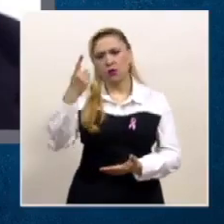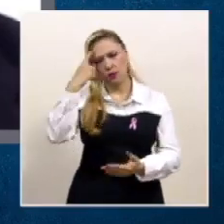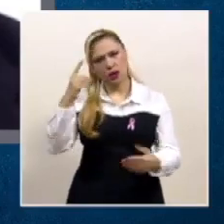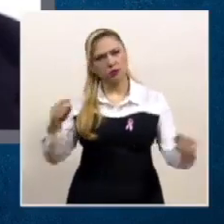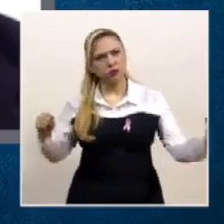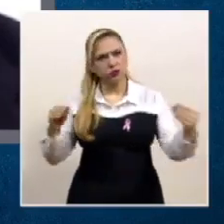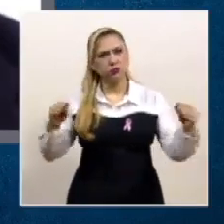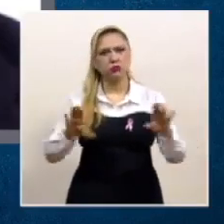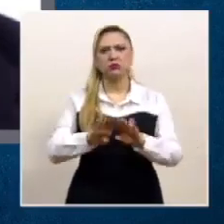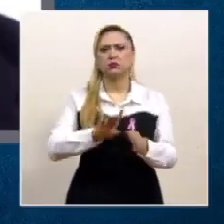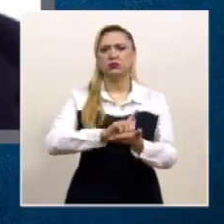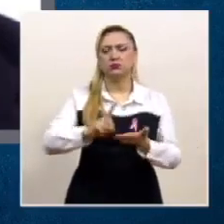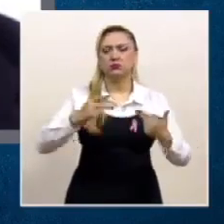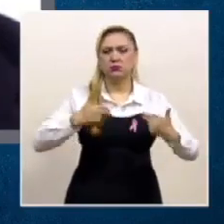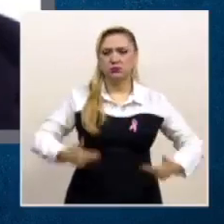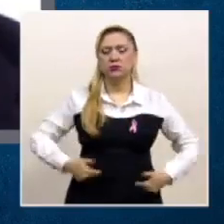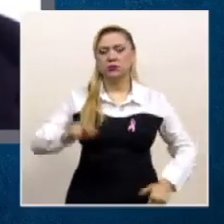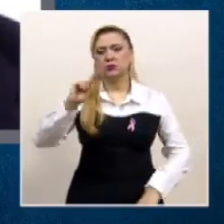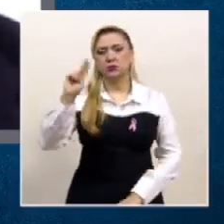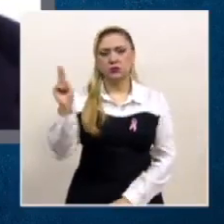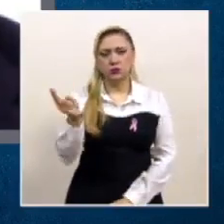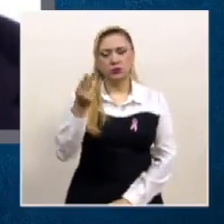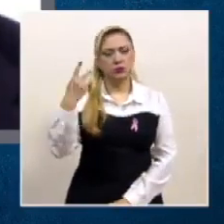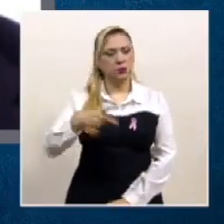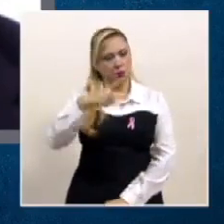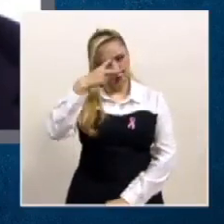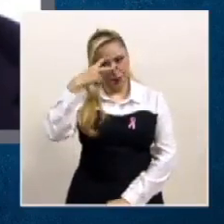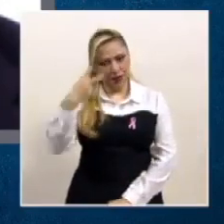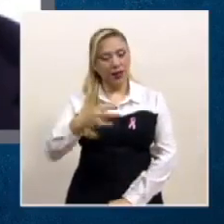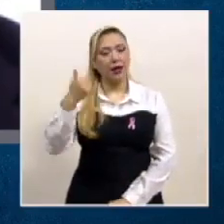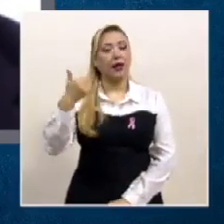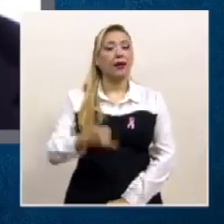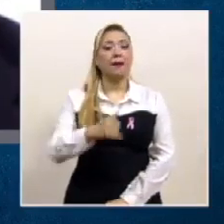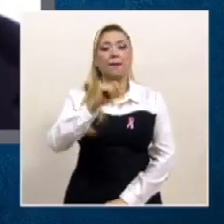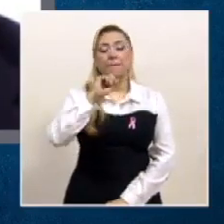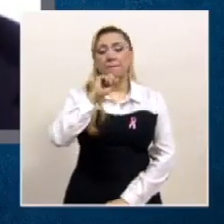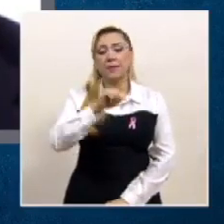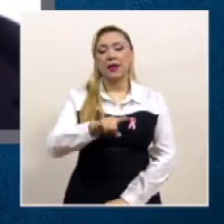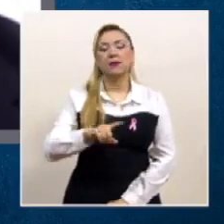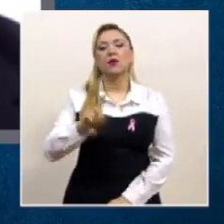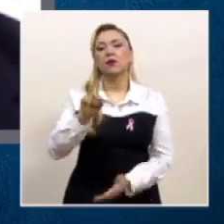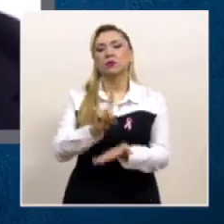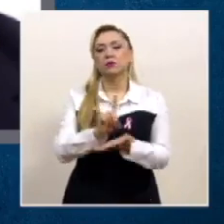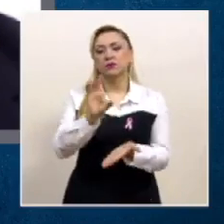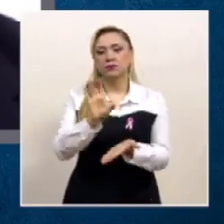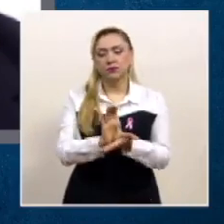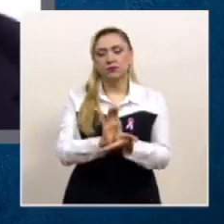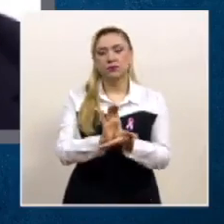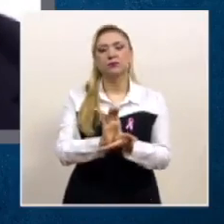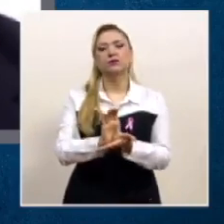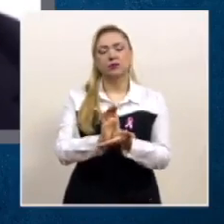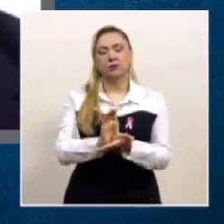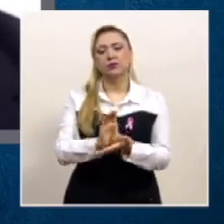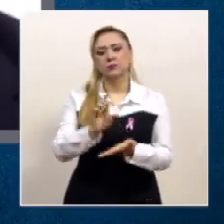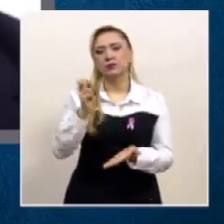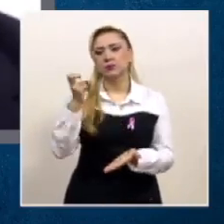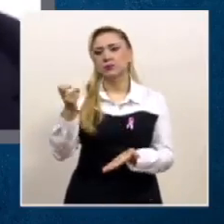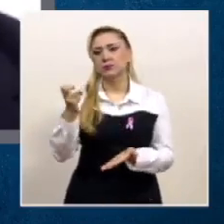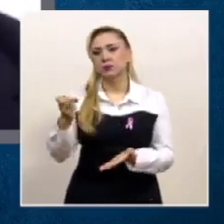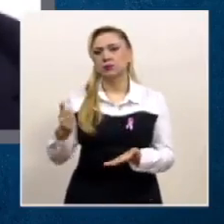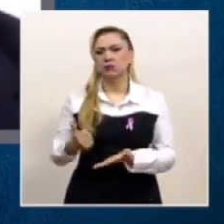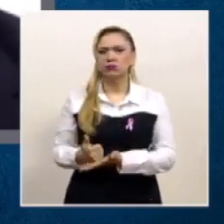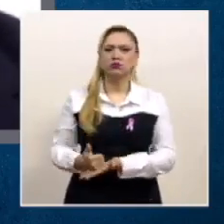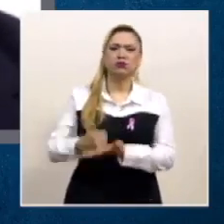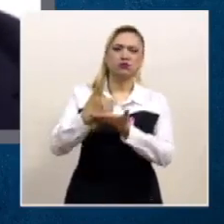y Derechos Humanos por la Universidad Flaxo, México, así como en Gerencia Social y Políticas de Discapacidad por Flaxo, Chile. Colaboró en